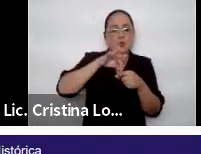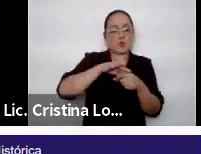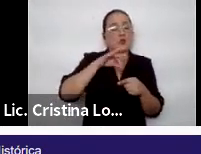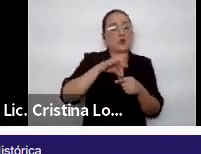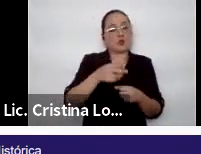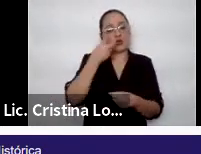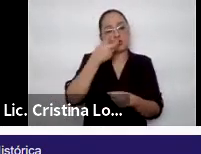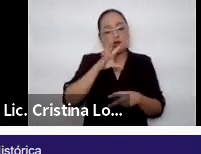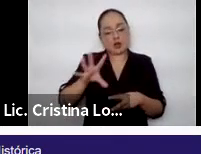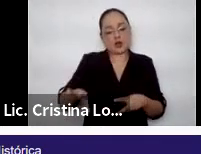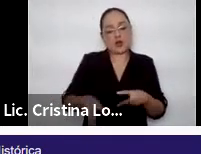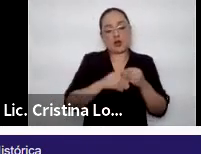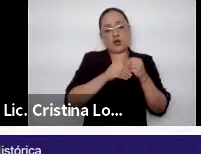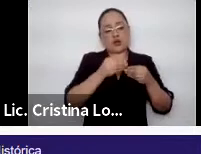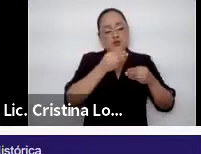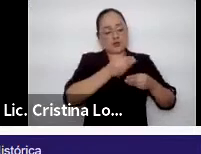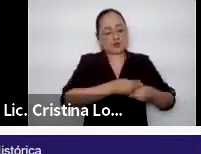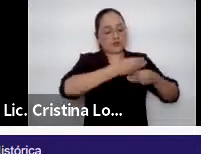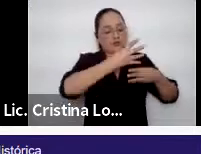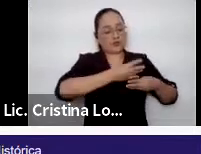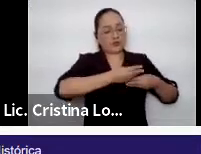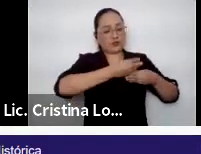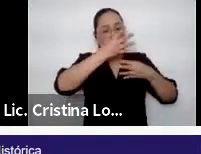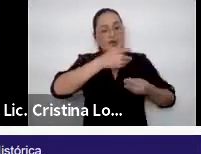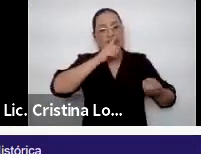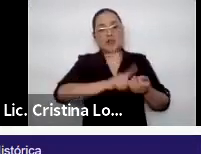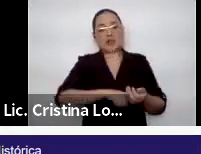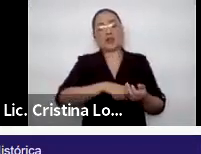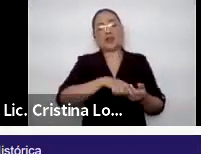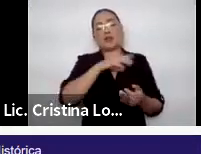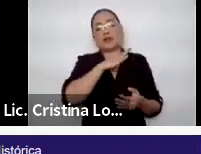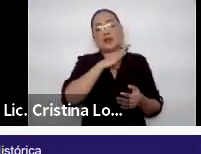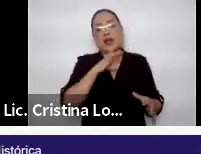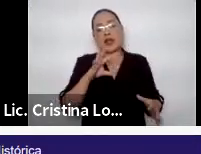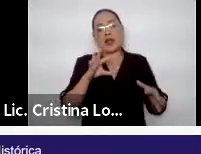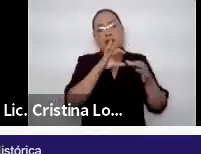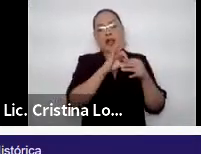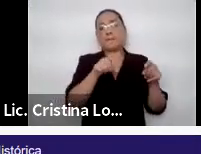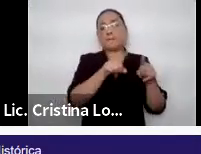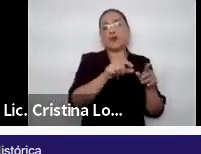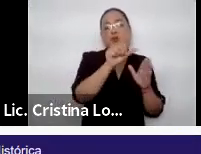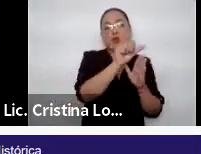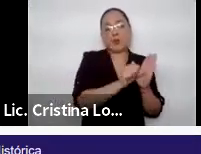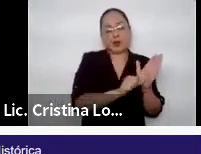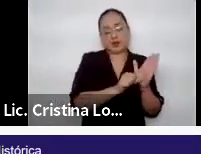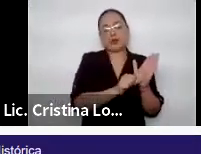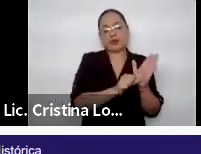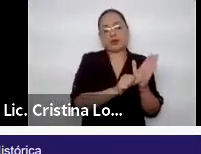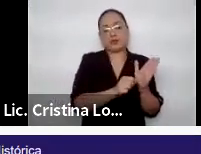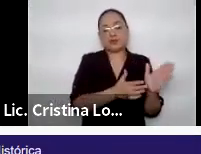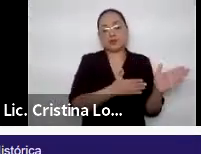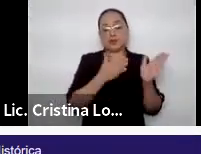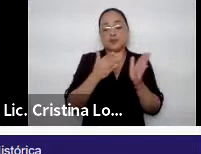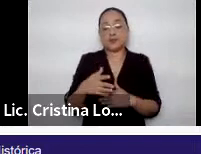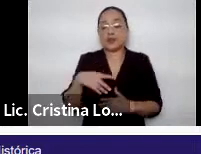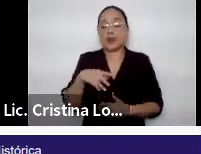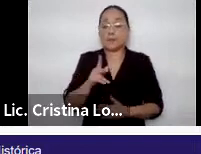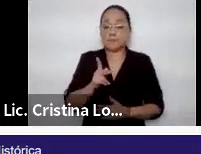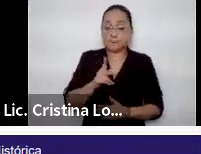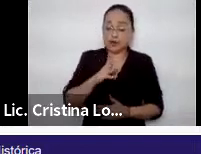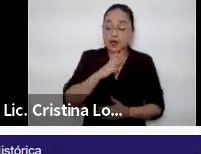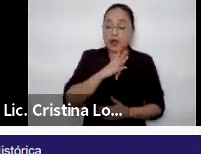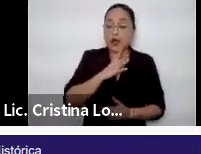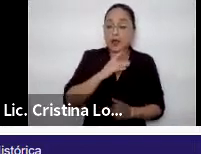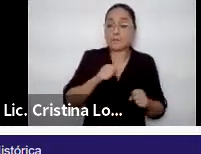solo apartado todo el concentrado de los votos publicados en ese mes de calendario. Pero también tenemos una